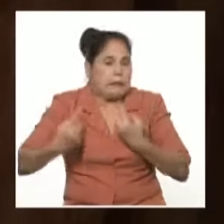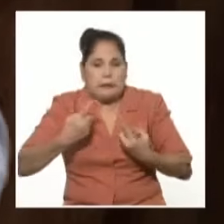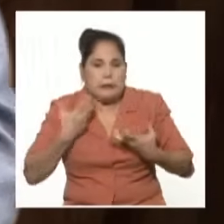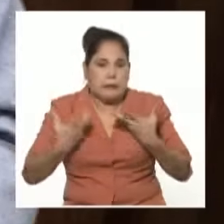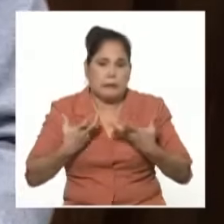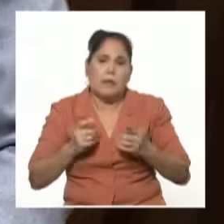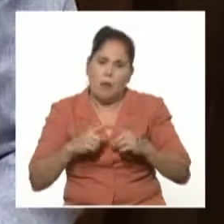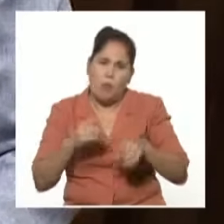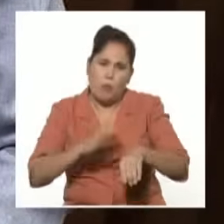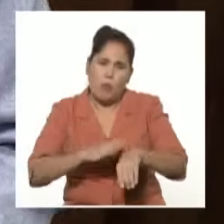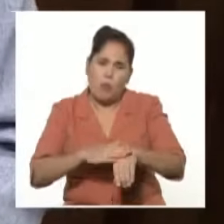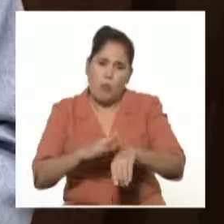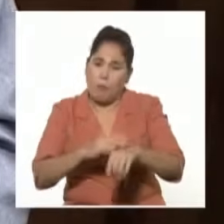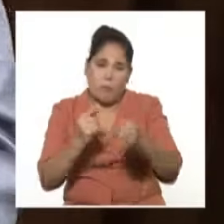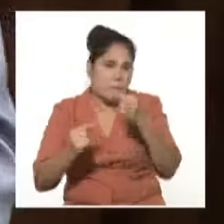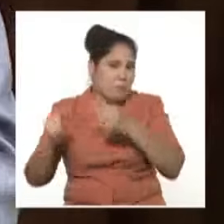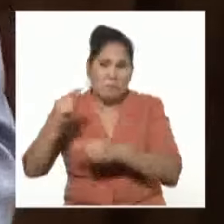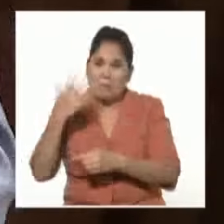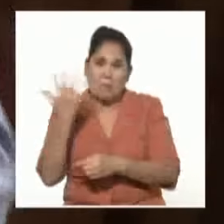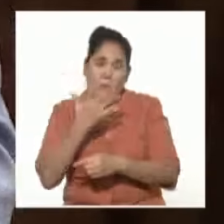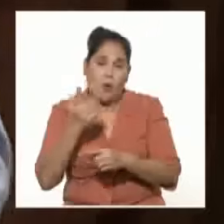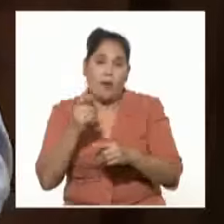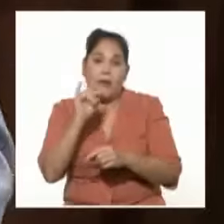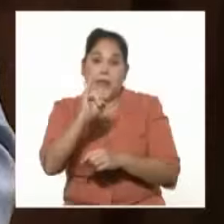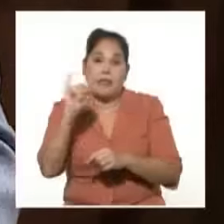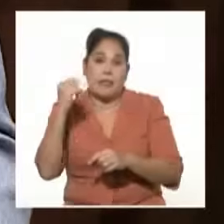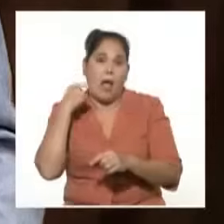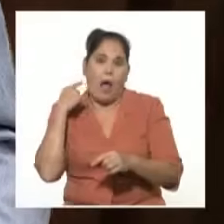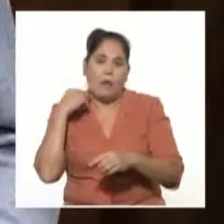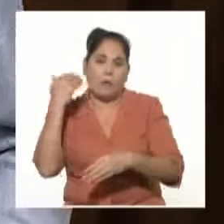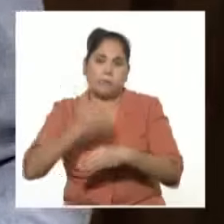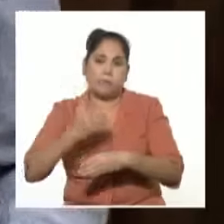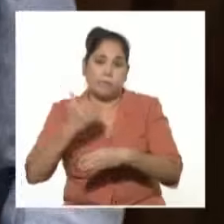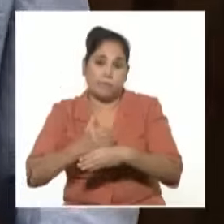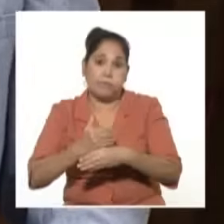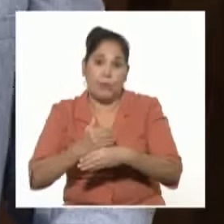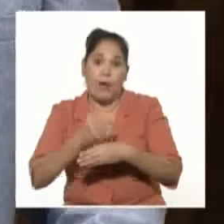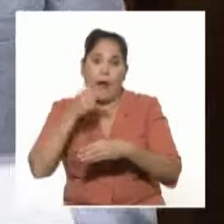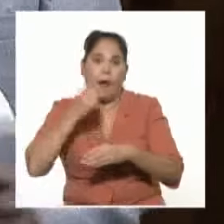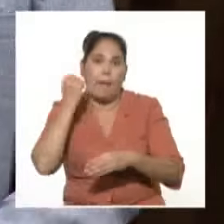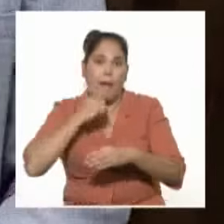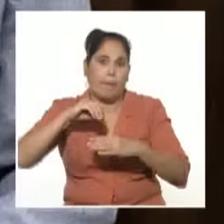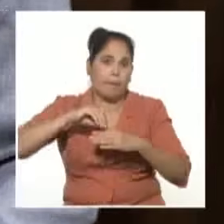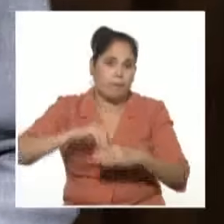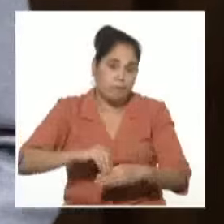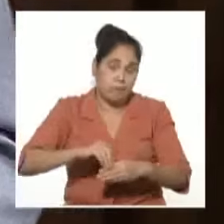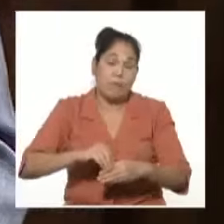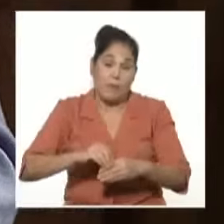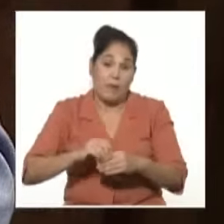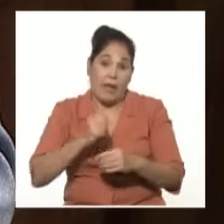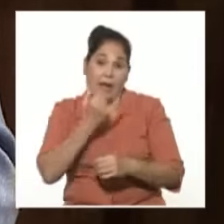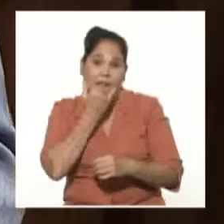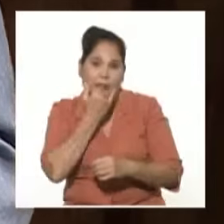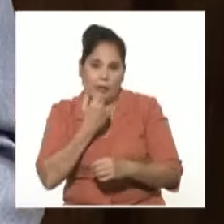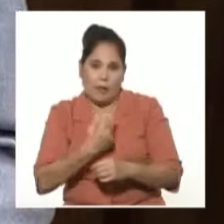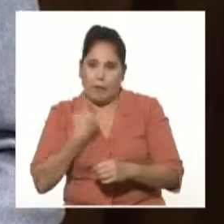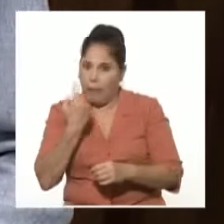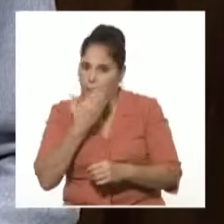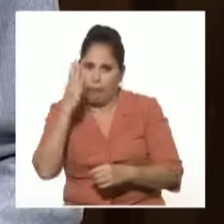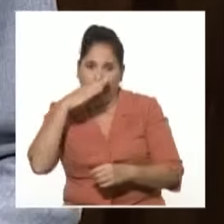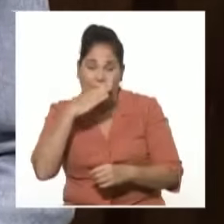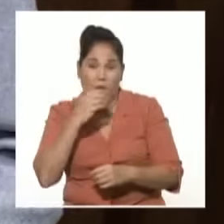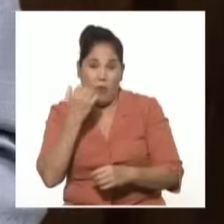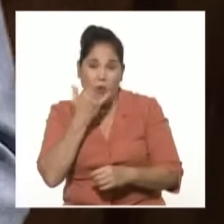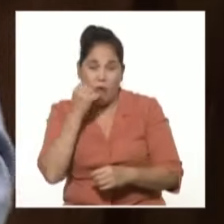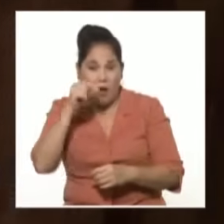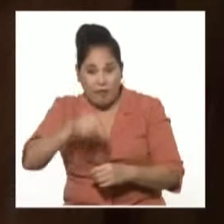como consecuencia, en primer lugar, de 66 años de bloqueo, ahora reforzado con notable impacto en la cotidianidad, pero también